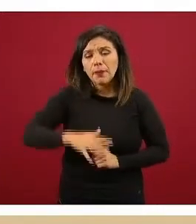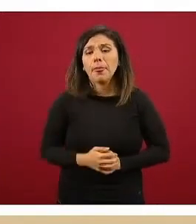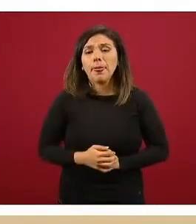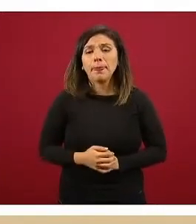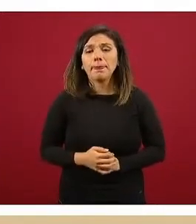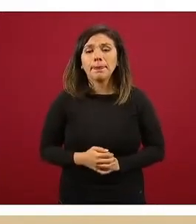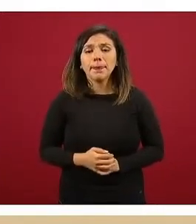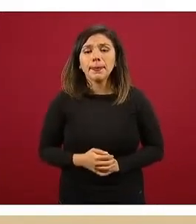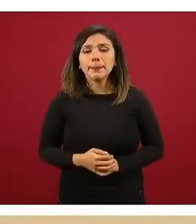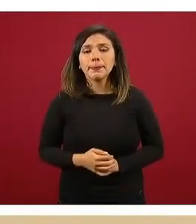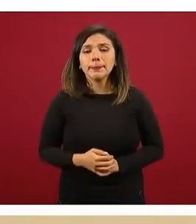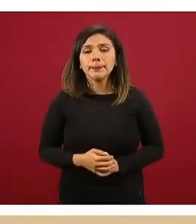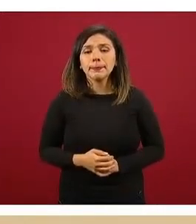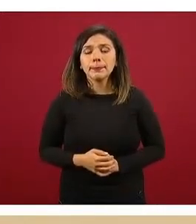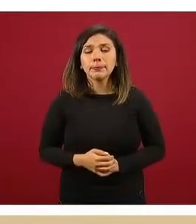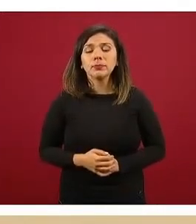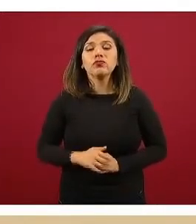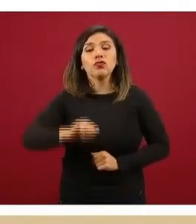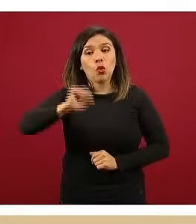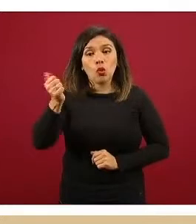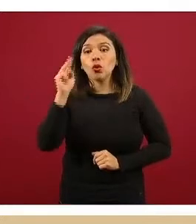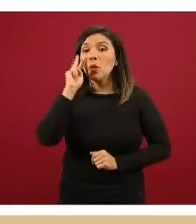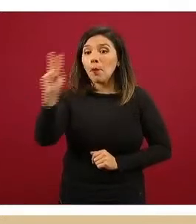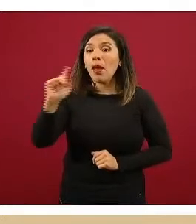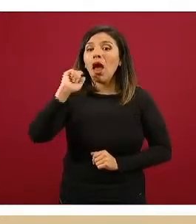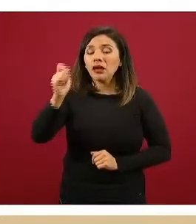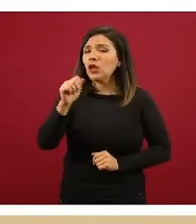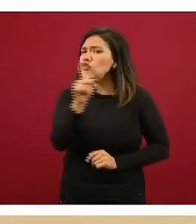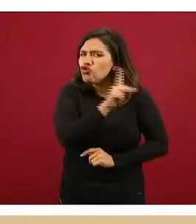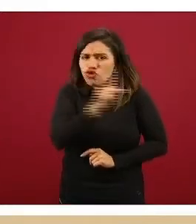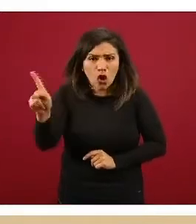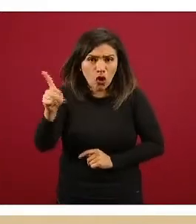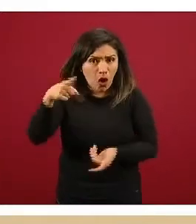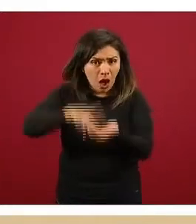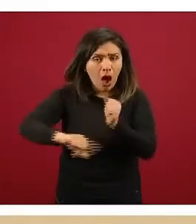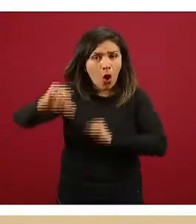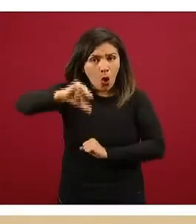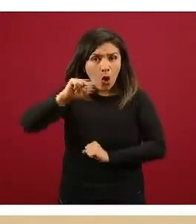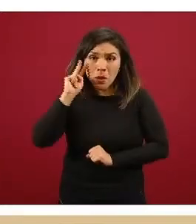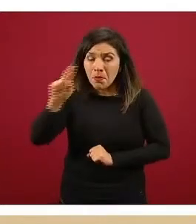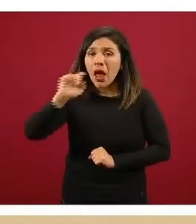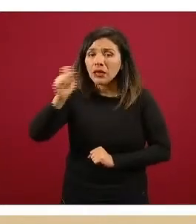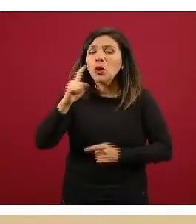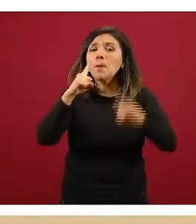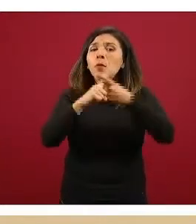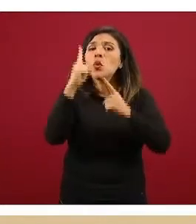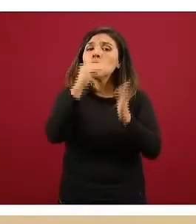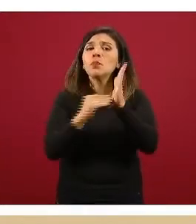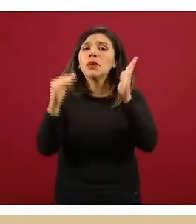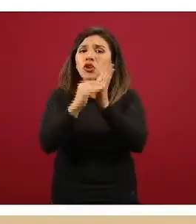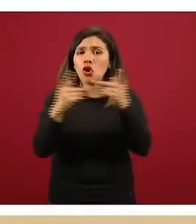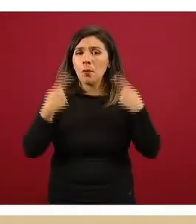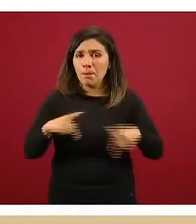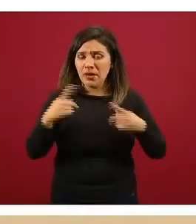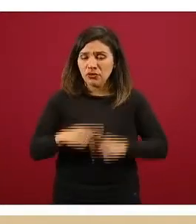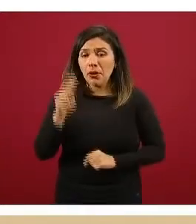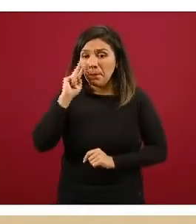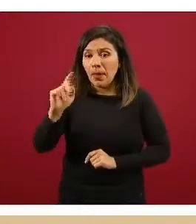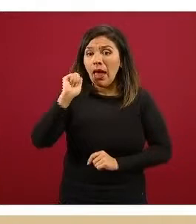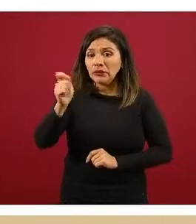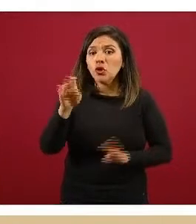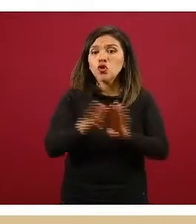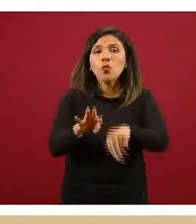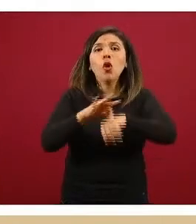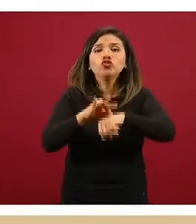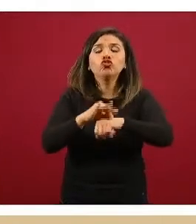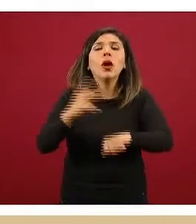está por millón de habitantes, y lo que veremos enseguida, todo está por millón de habitantes. Esta es la comparación apropiada de lo que ocurre